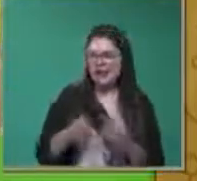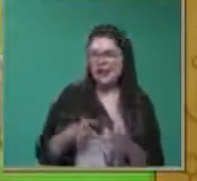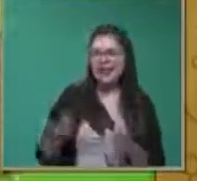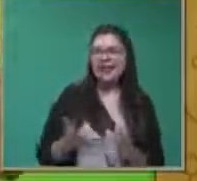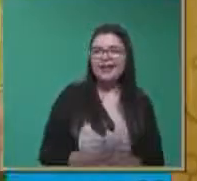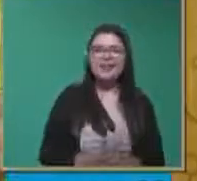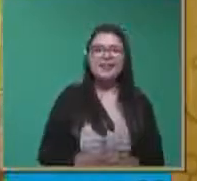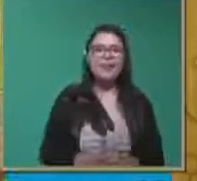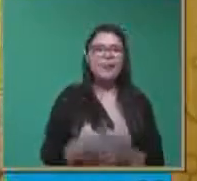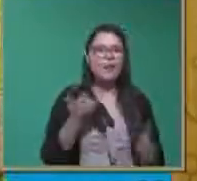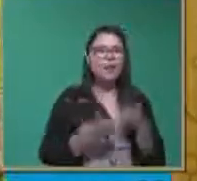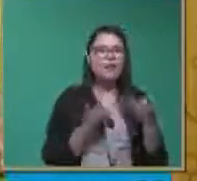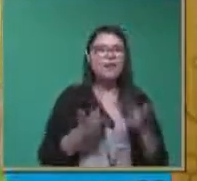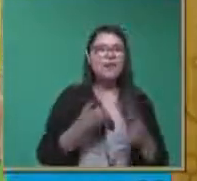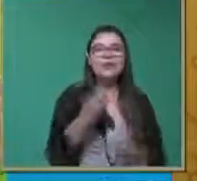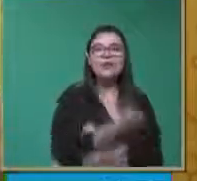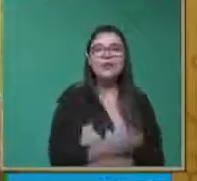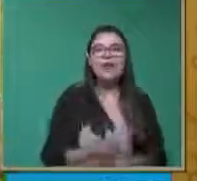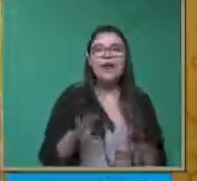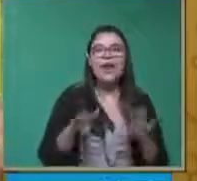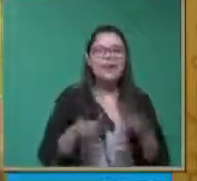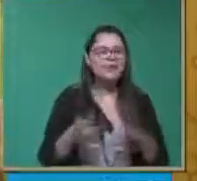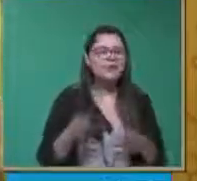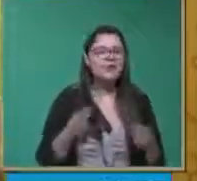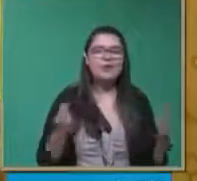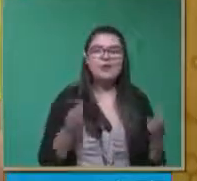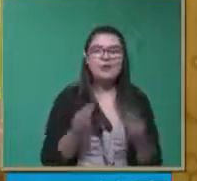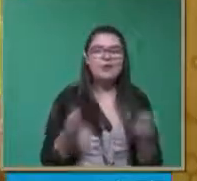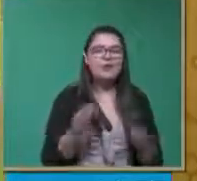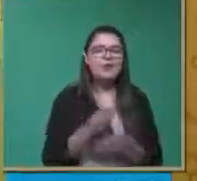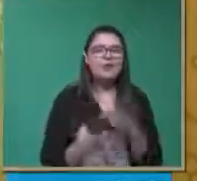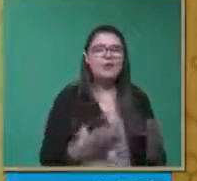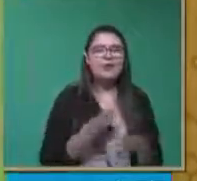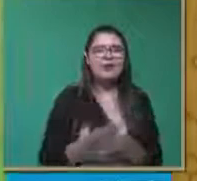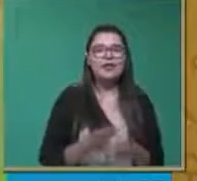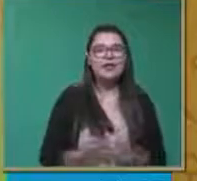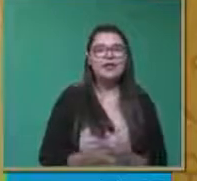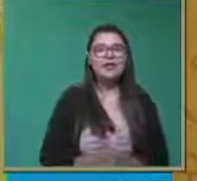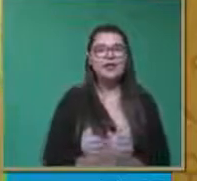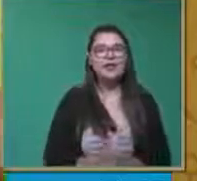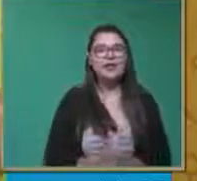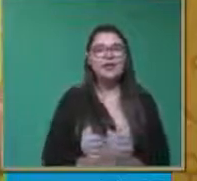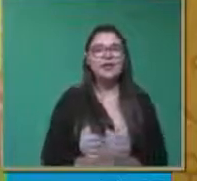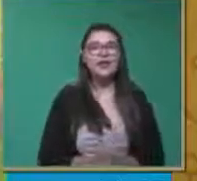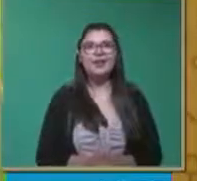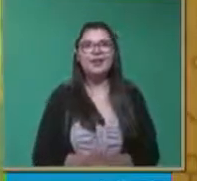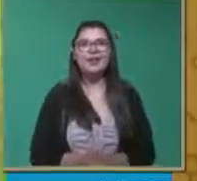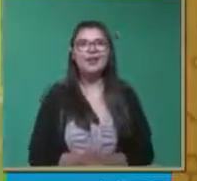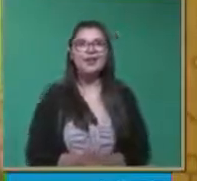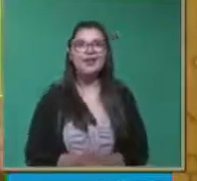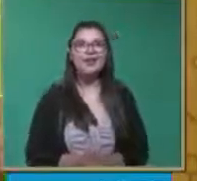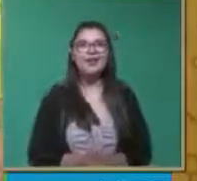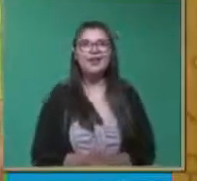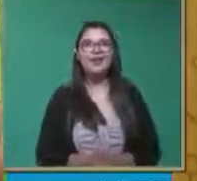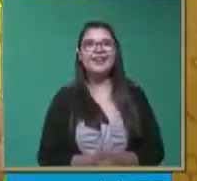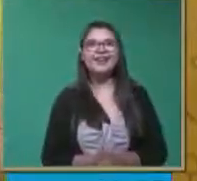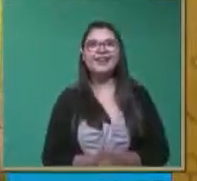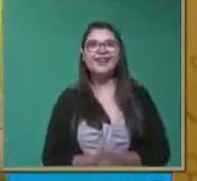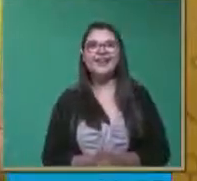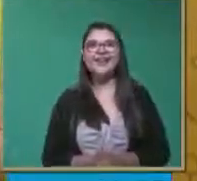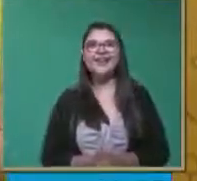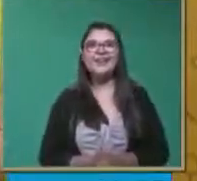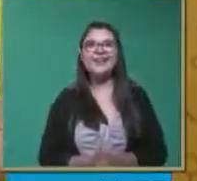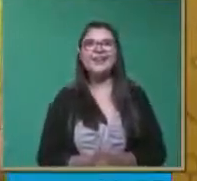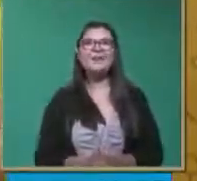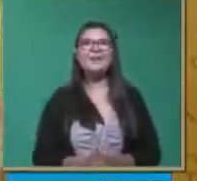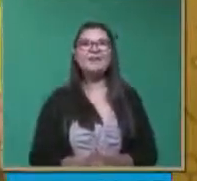trucos tan sencillos que a veces no necesitamos ni tantos materiales ni nada, como yo que puede desaparecer mi dedo, no, partirlo en dos, no se crean.